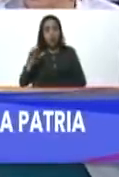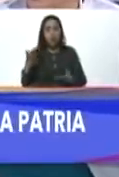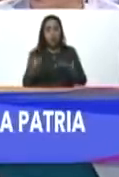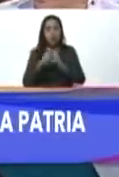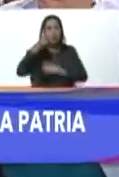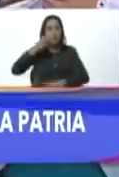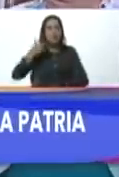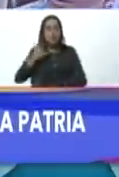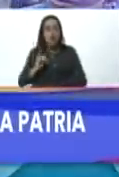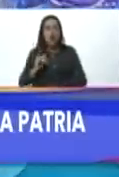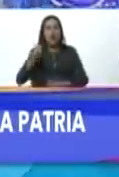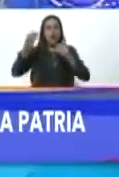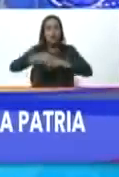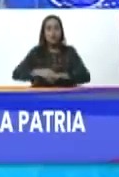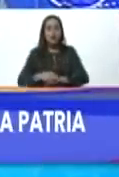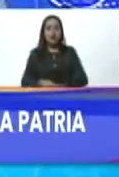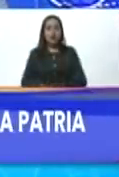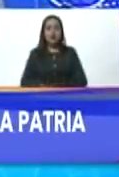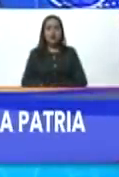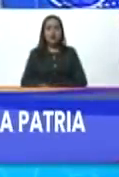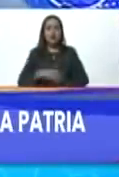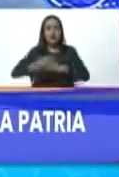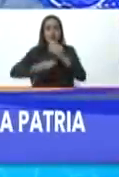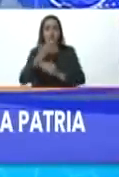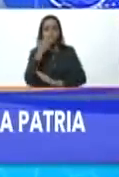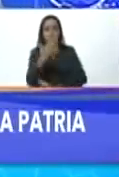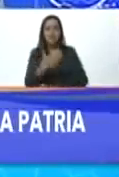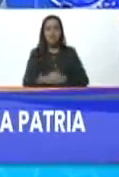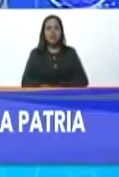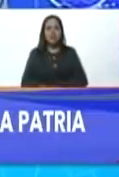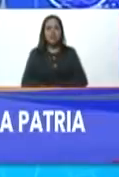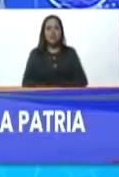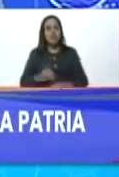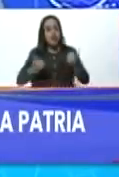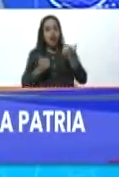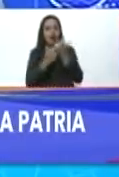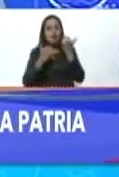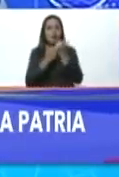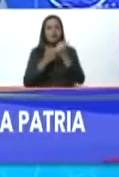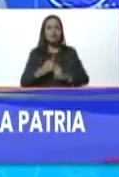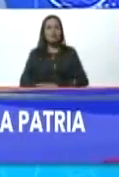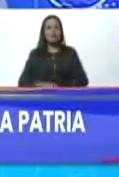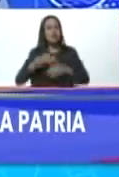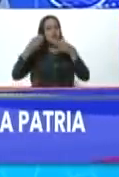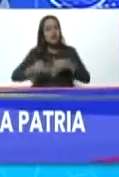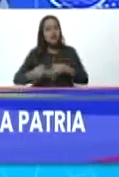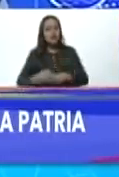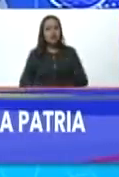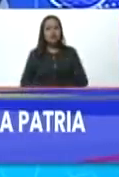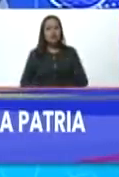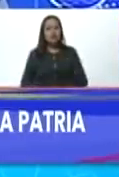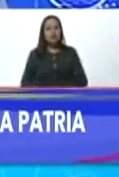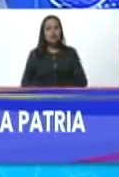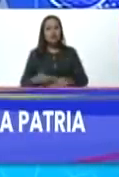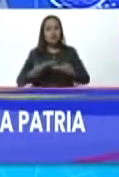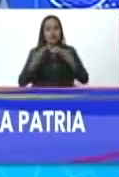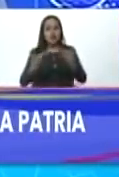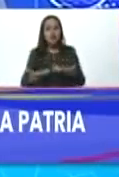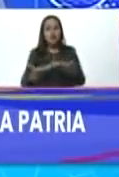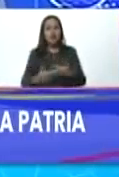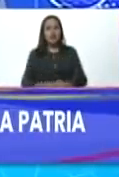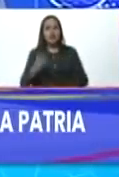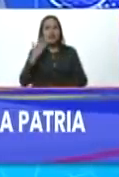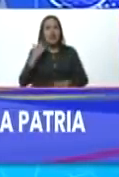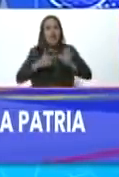de acuerdo. Vamos a la creación de ese frente. Cuenten con todo el apoyo para que ustedes den el ejemplo de liderazgo,